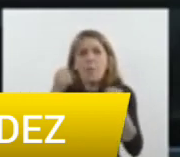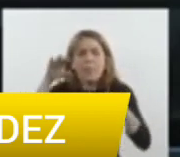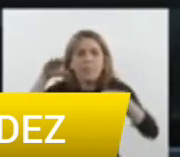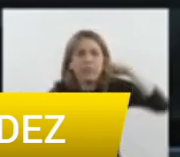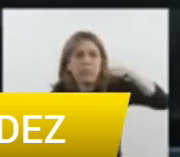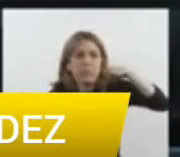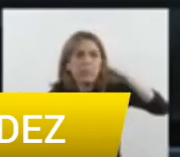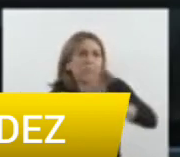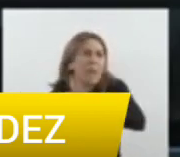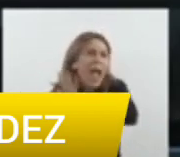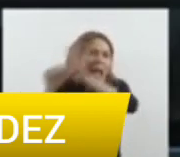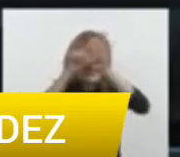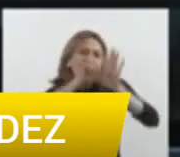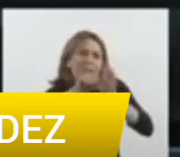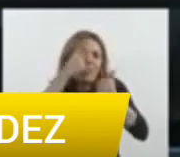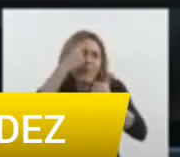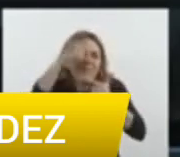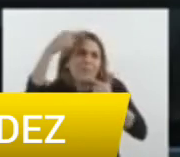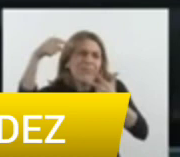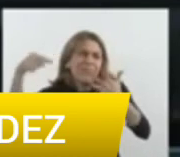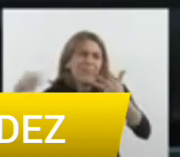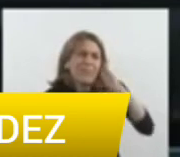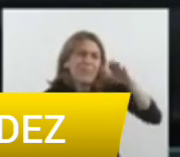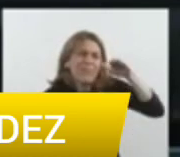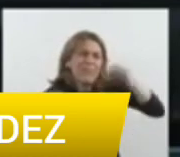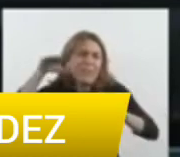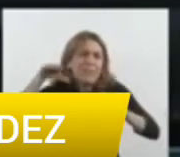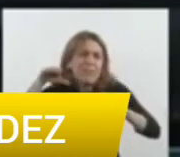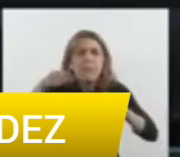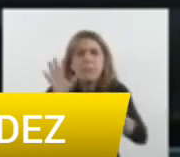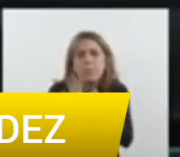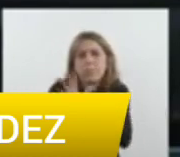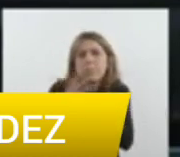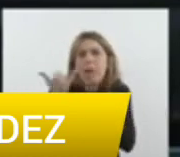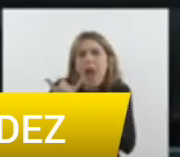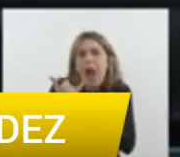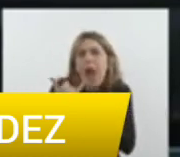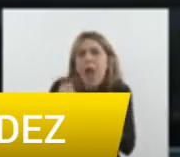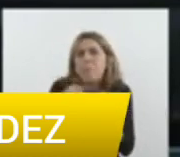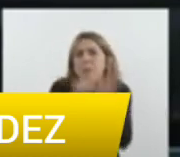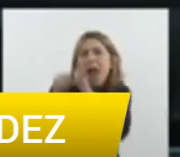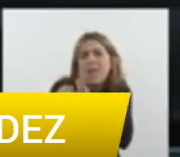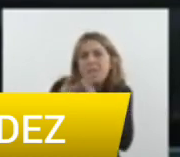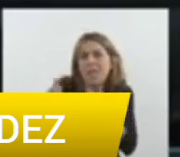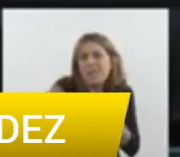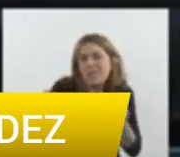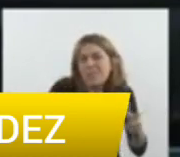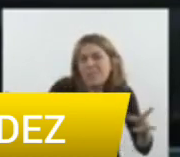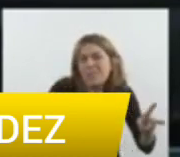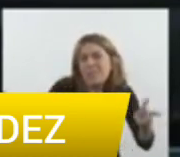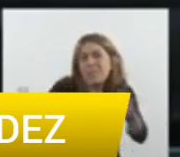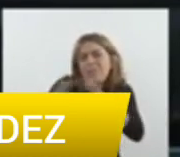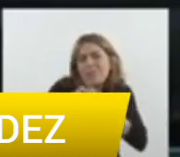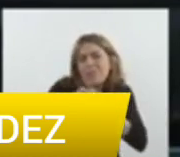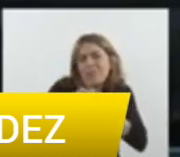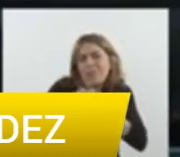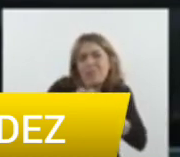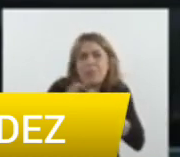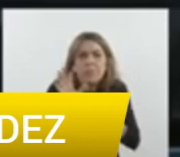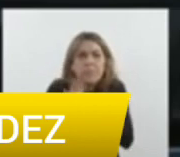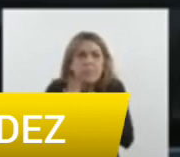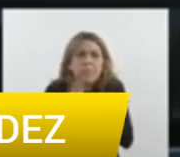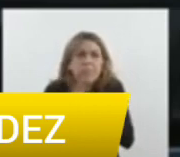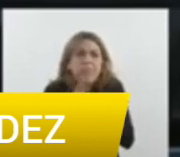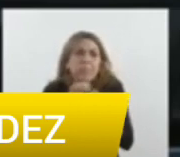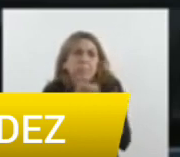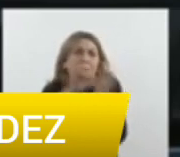injusticia, que favorecía la concentración del ingreso en muy pocos y distribuía la pobreza en